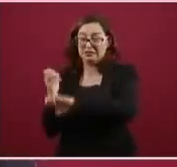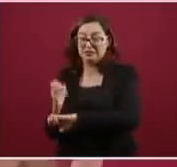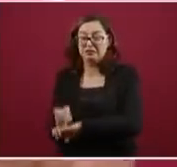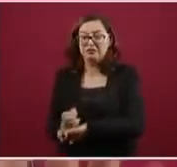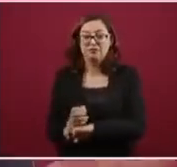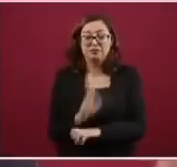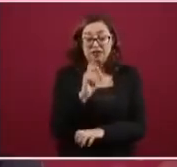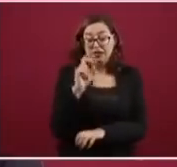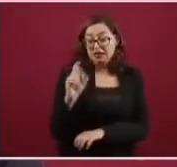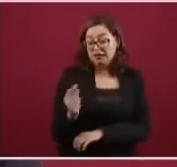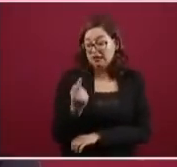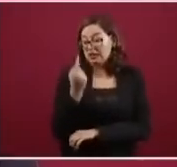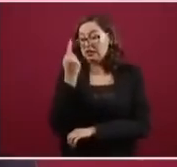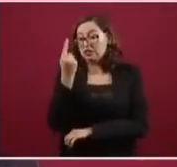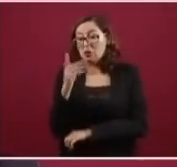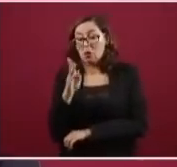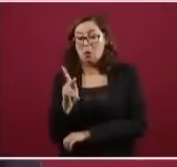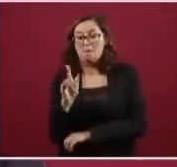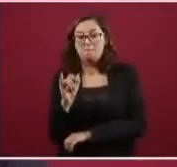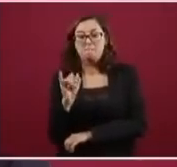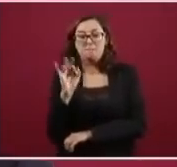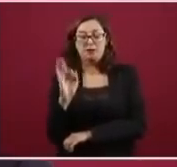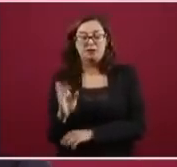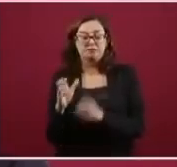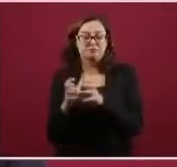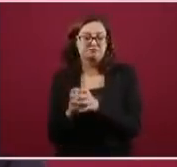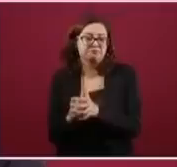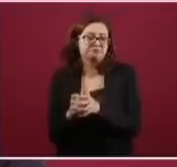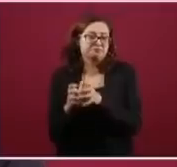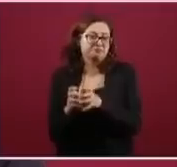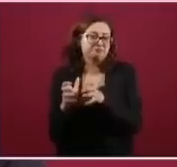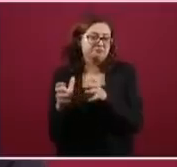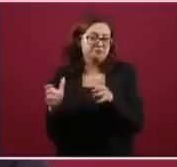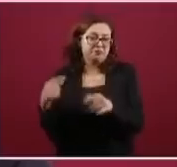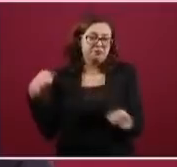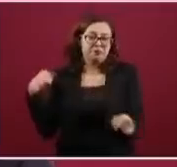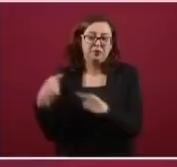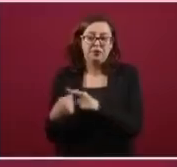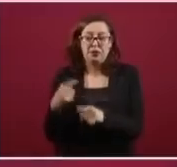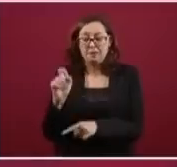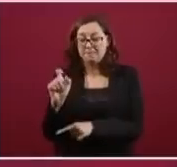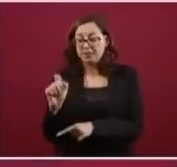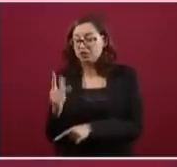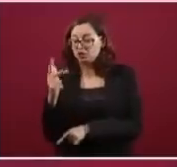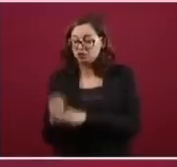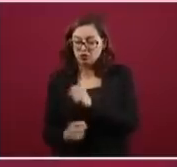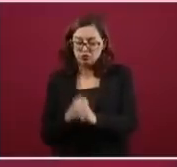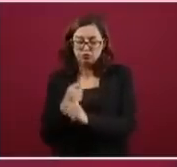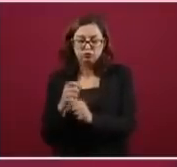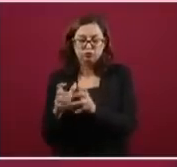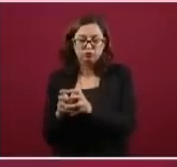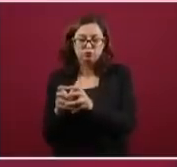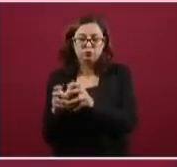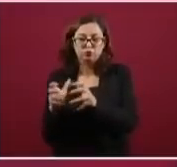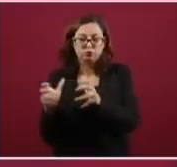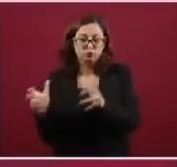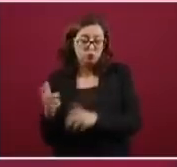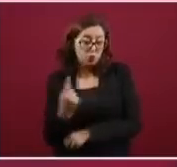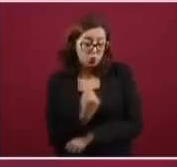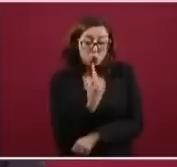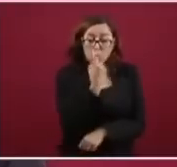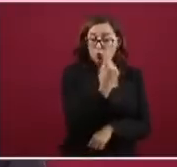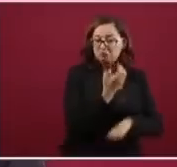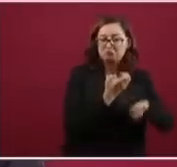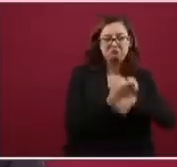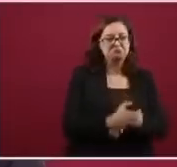pib per cápita a diversos niveles ha venido creciendo en los últimos 28 años hay sólo una entidad en cuyo pib per cápita no ha